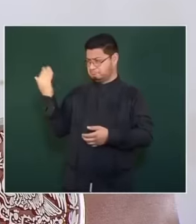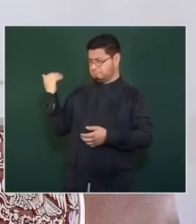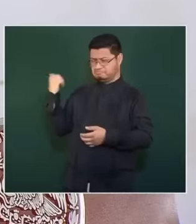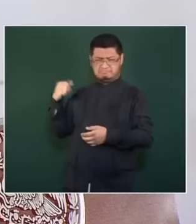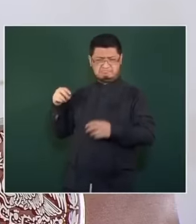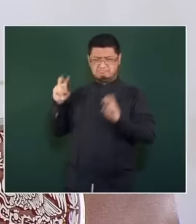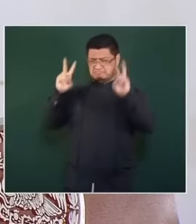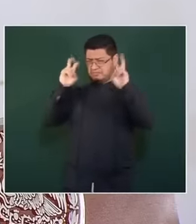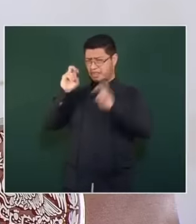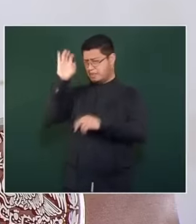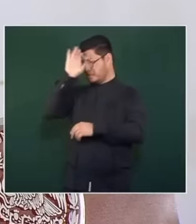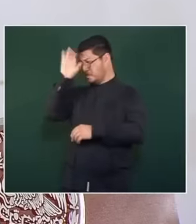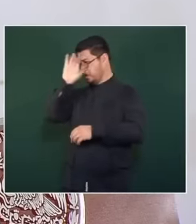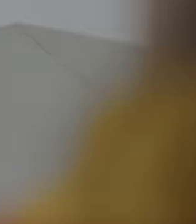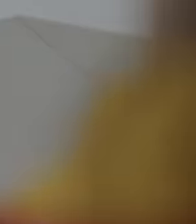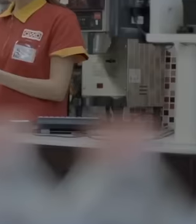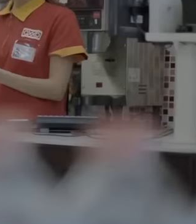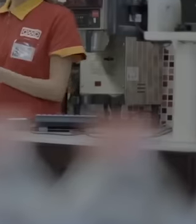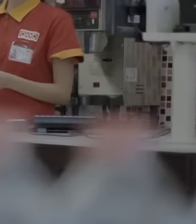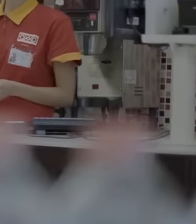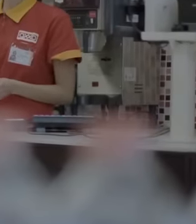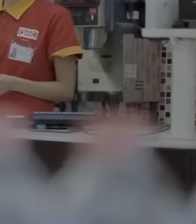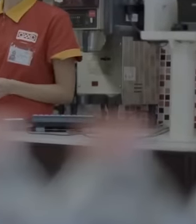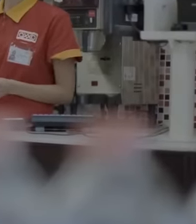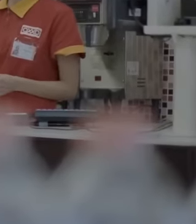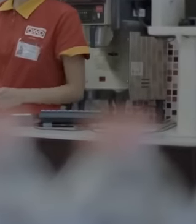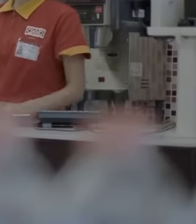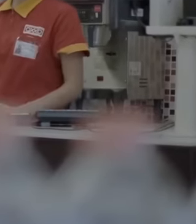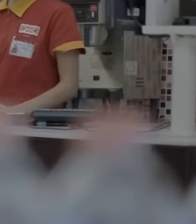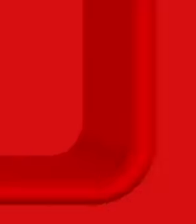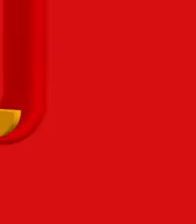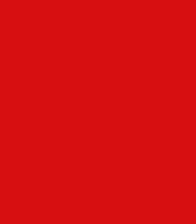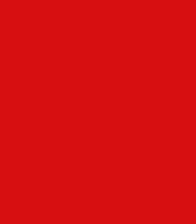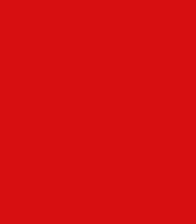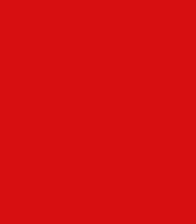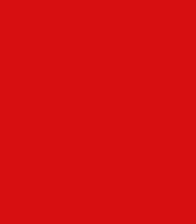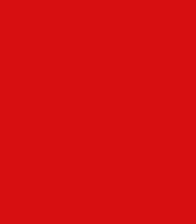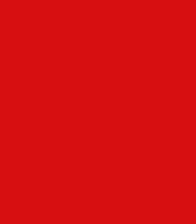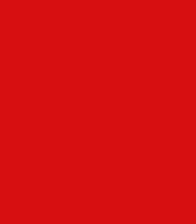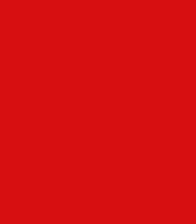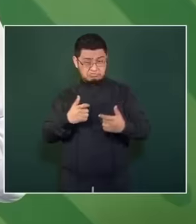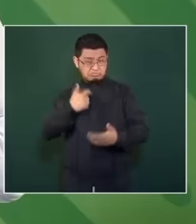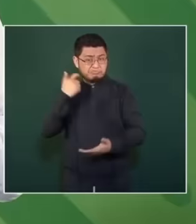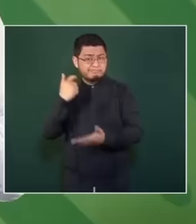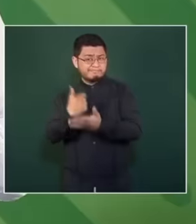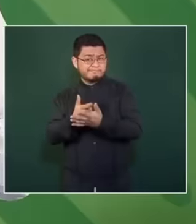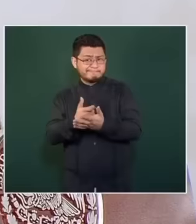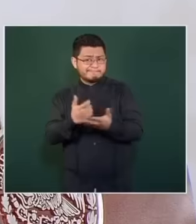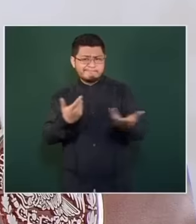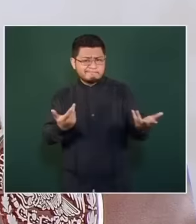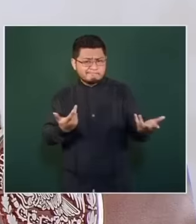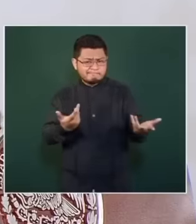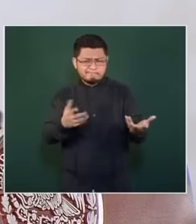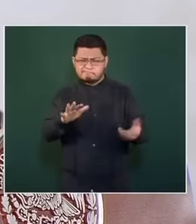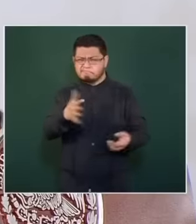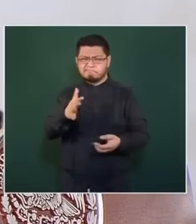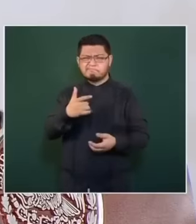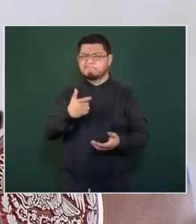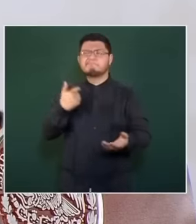no pagaban impuestos. Un Oxxo paga de luz